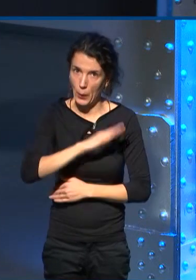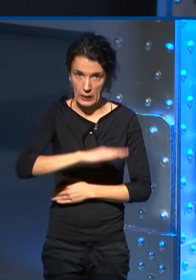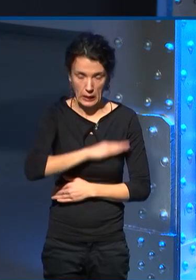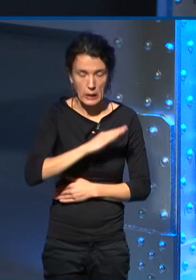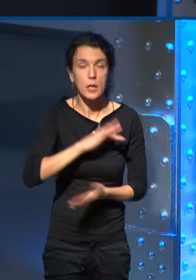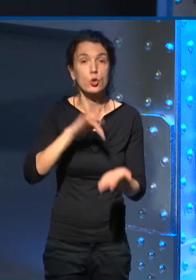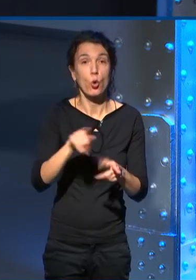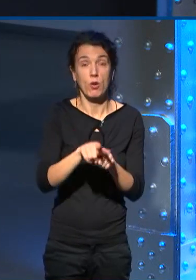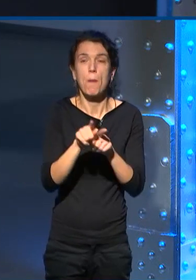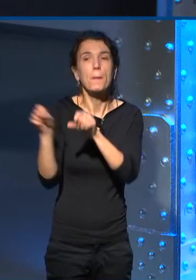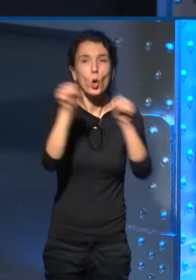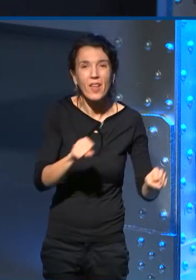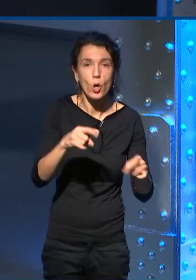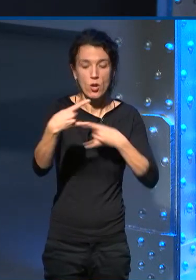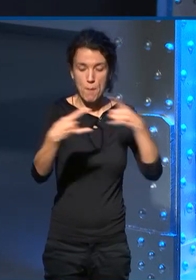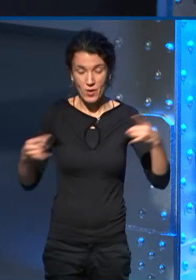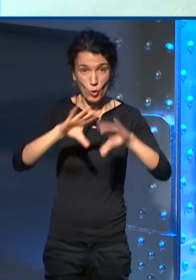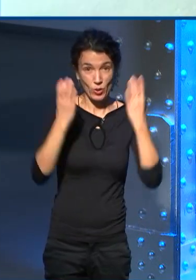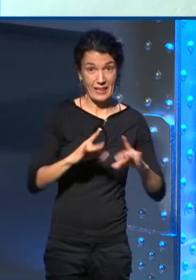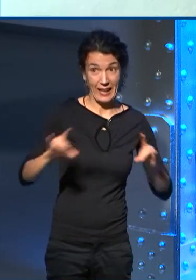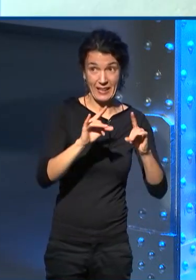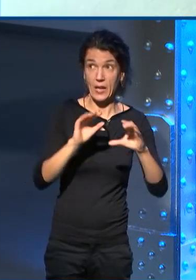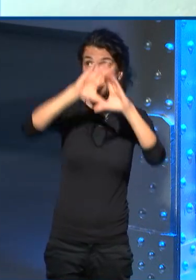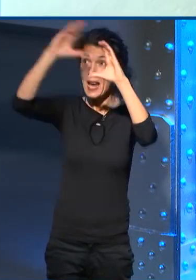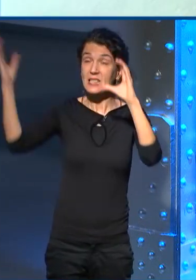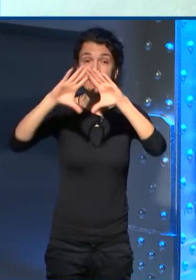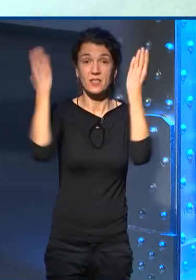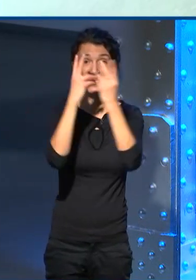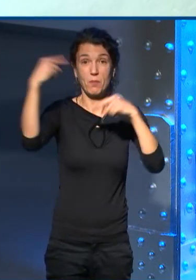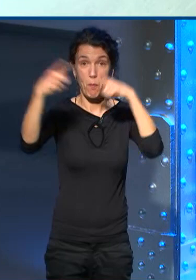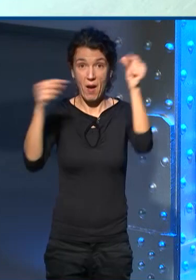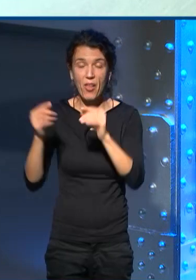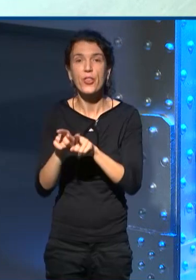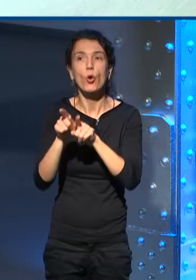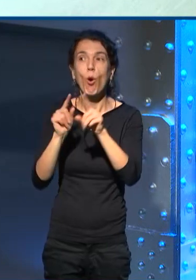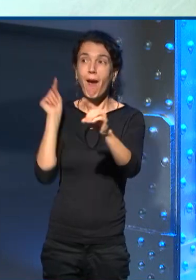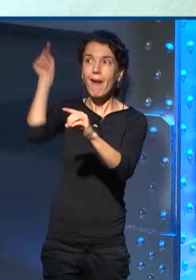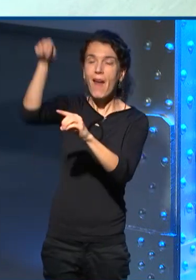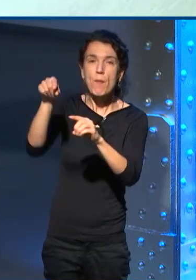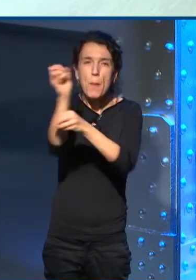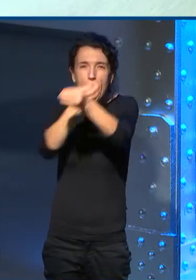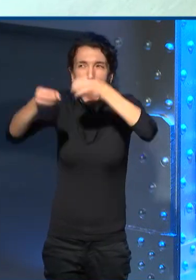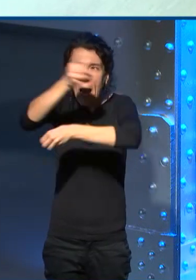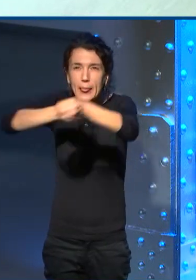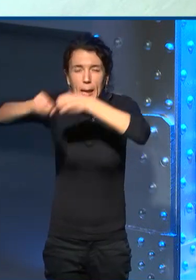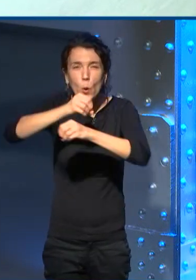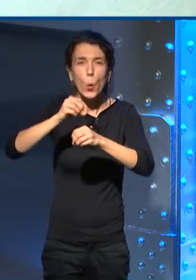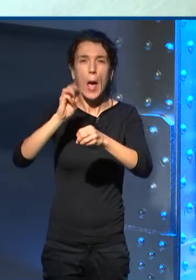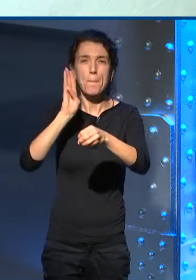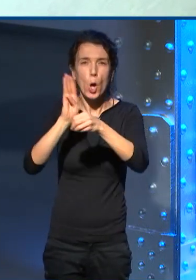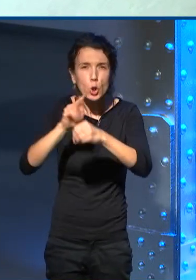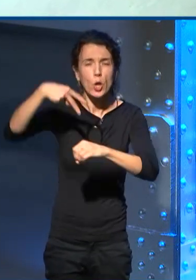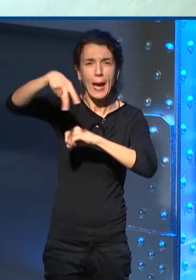cuando salimos de la protección del campo magnético terrestre al espacio, empiezan a incidir sobre la nave un montón de partículas, protones,